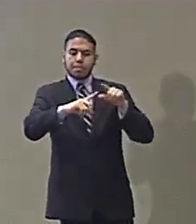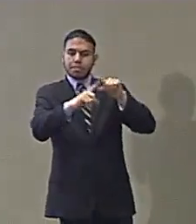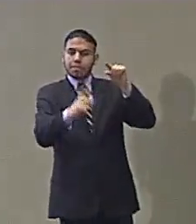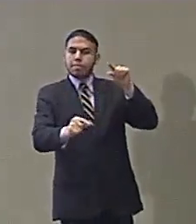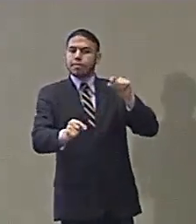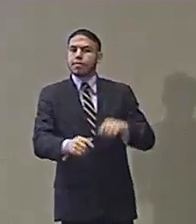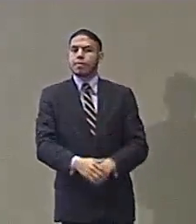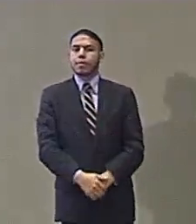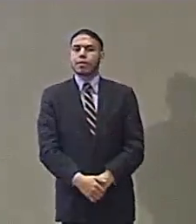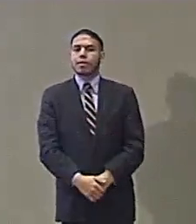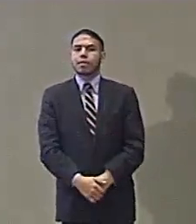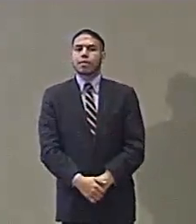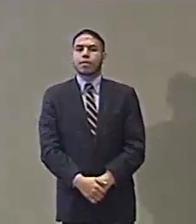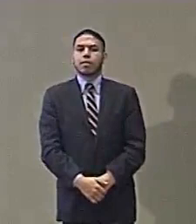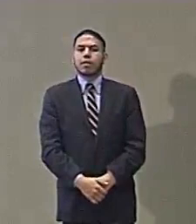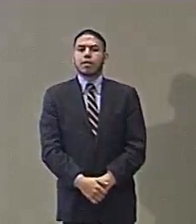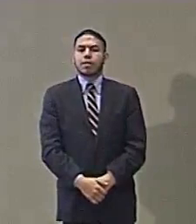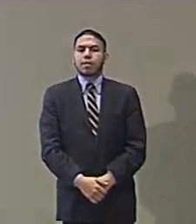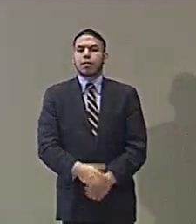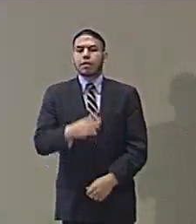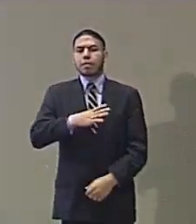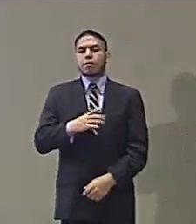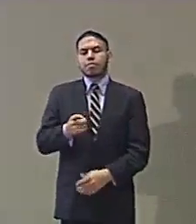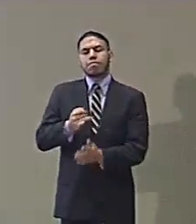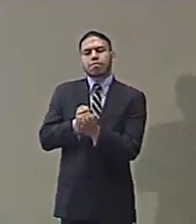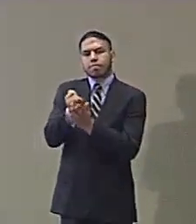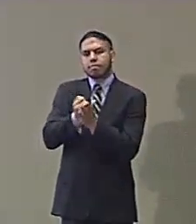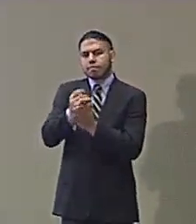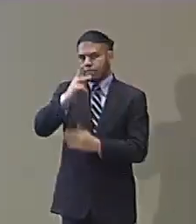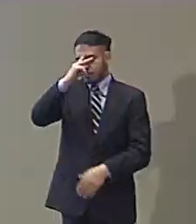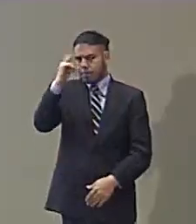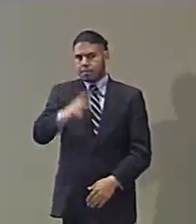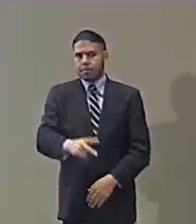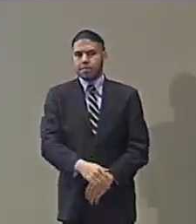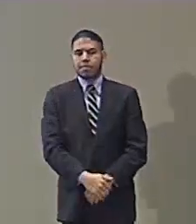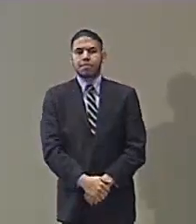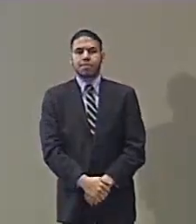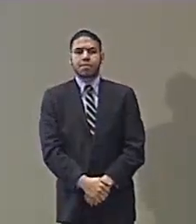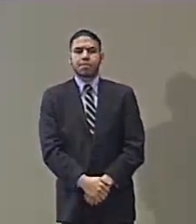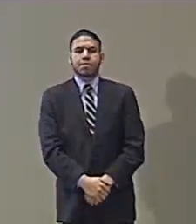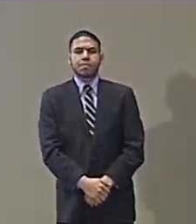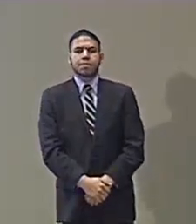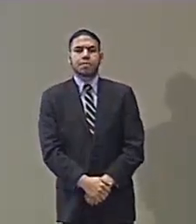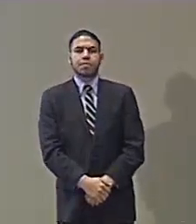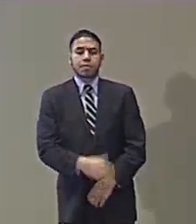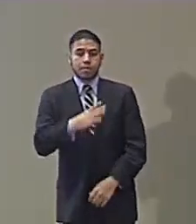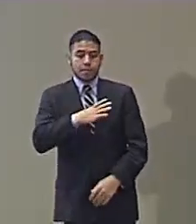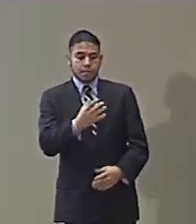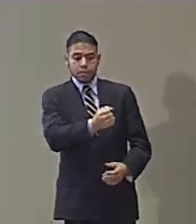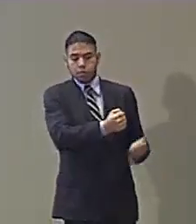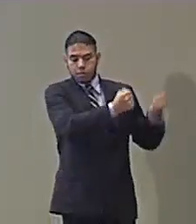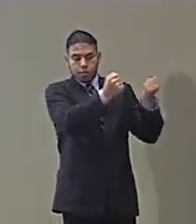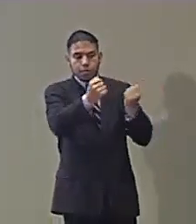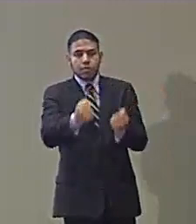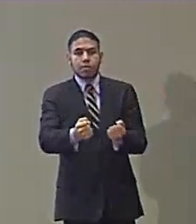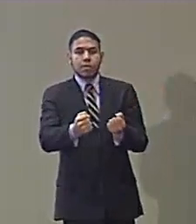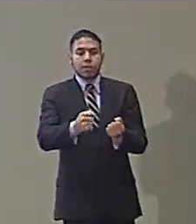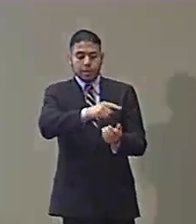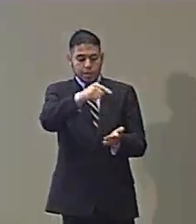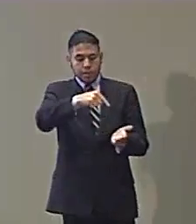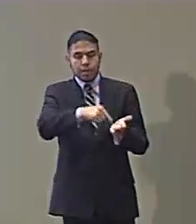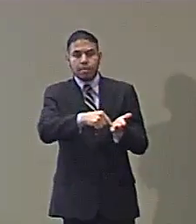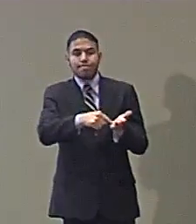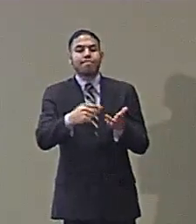y apuestan por méxico el crecimiento de la actividad turística ha traído al sector a muchos actores que